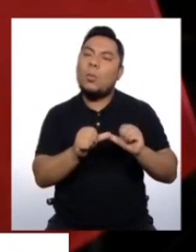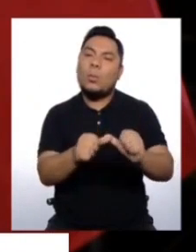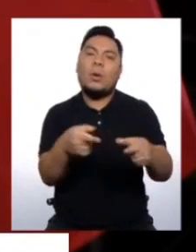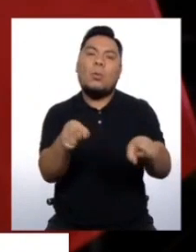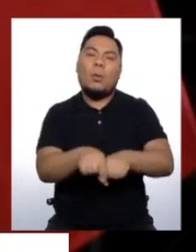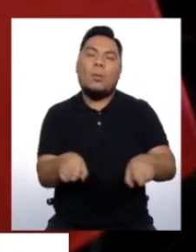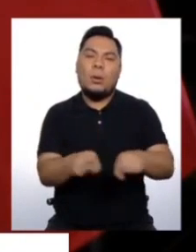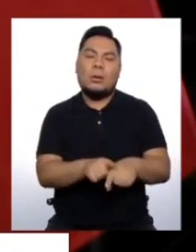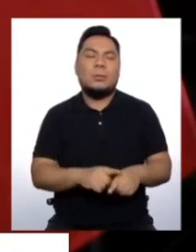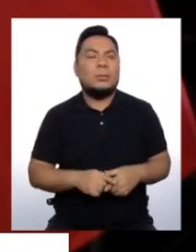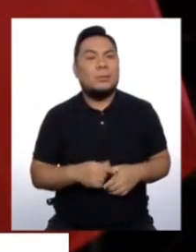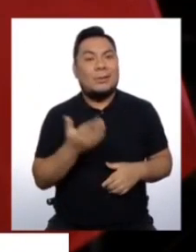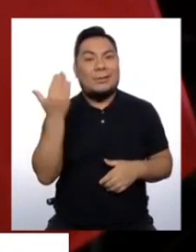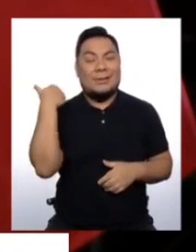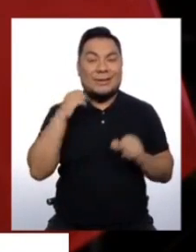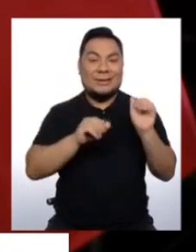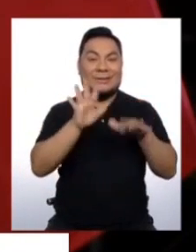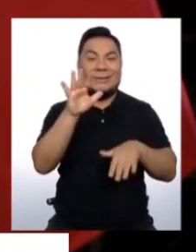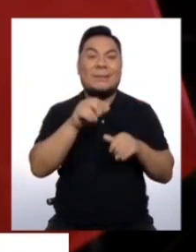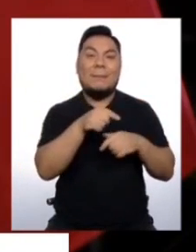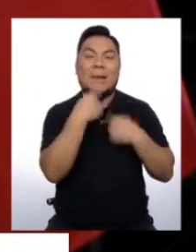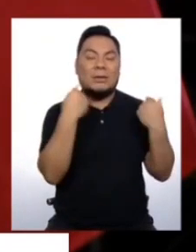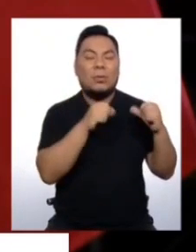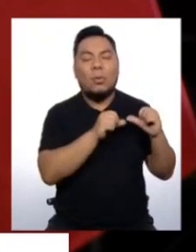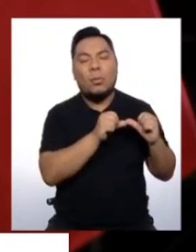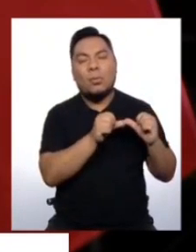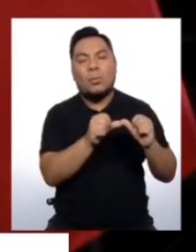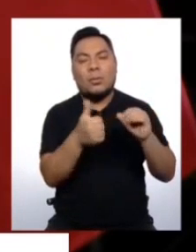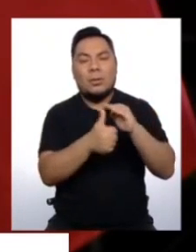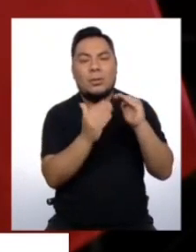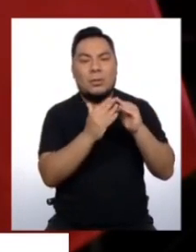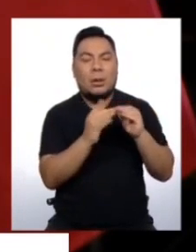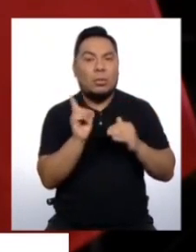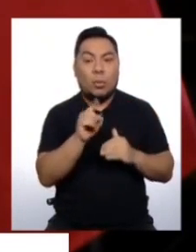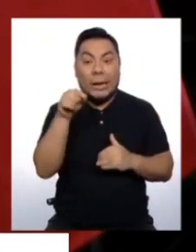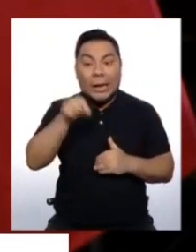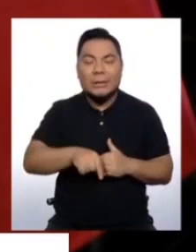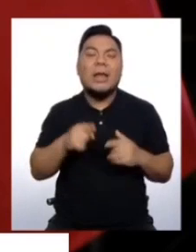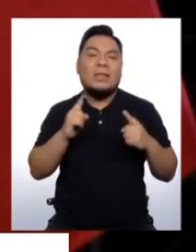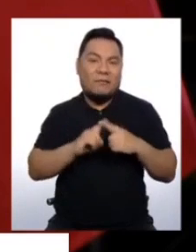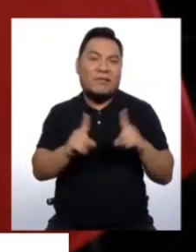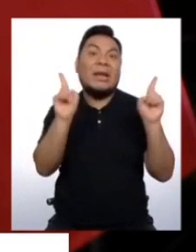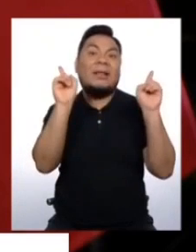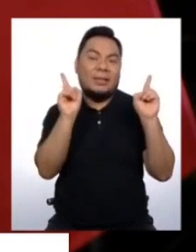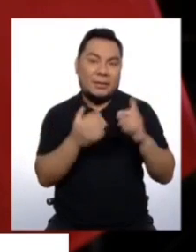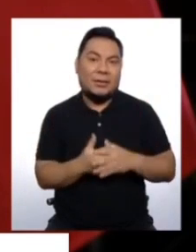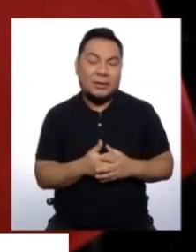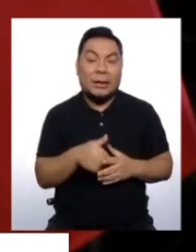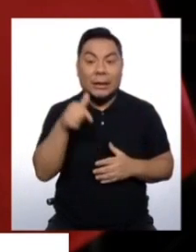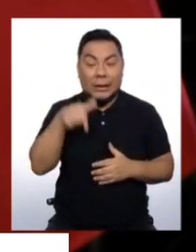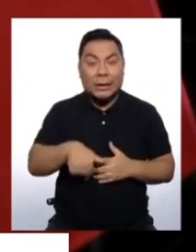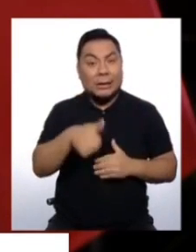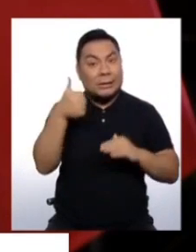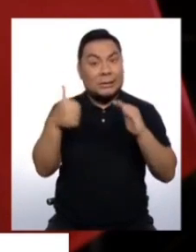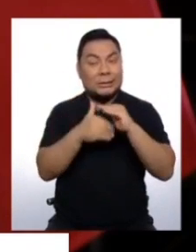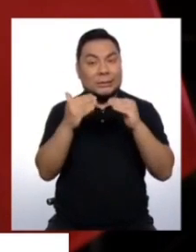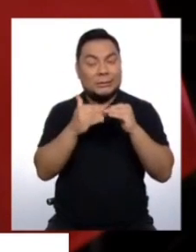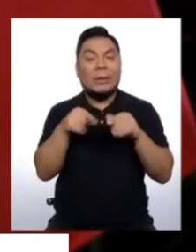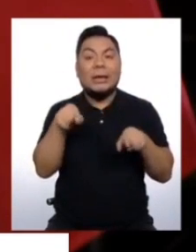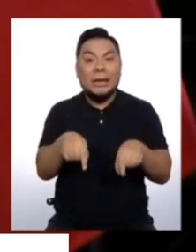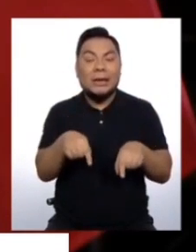desde el 15 de marzo. Esta es una etapa que ya incluye e